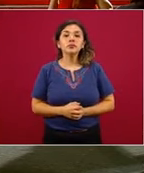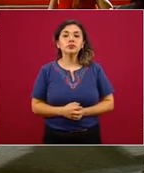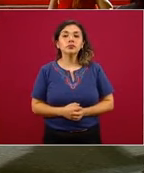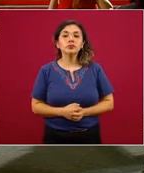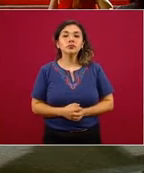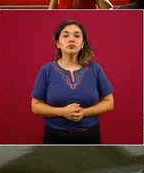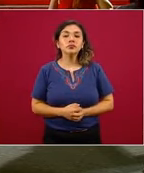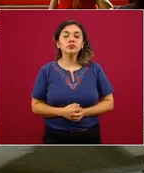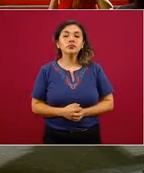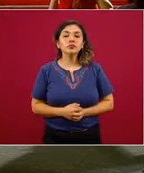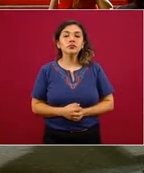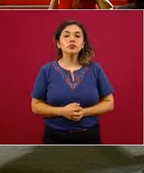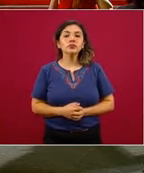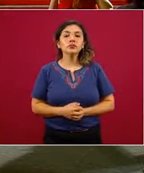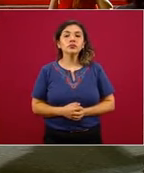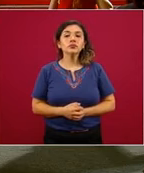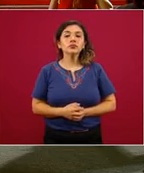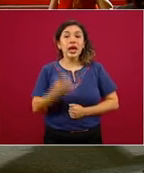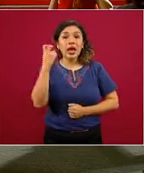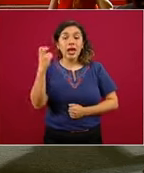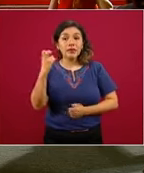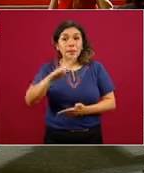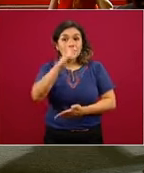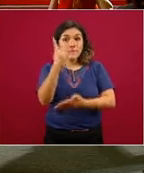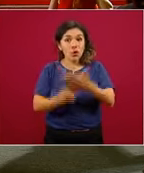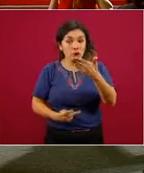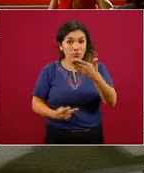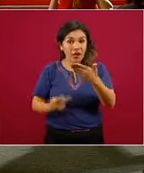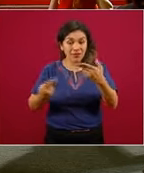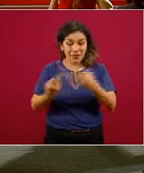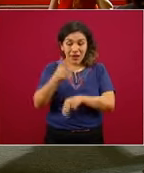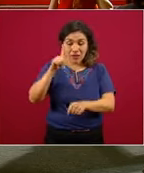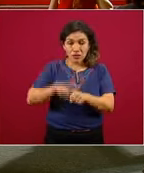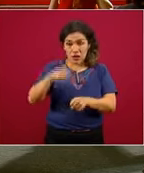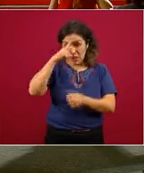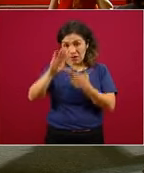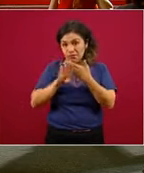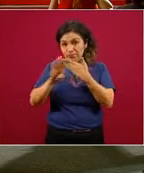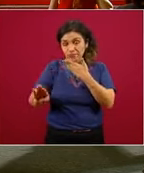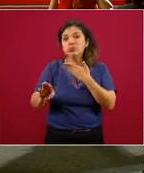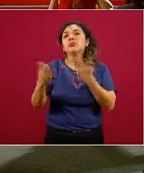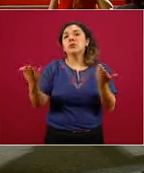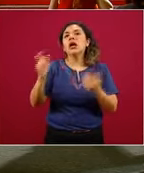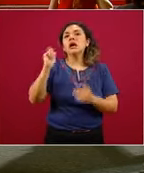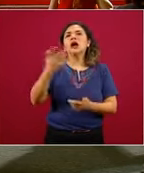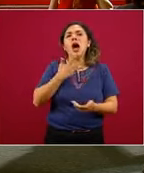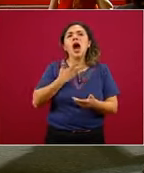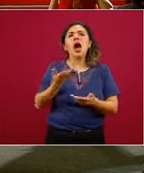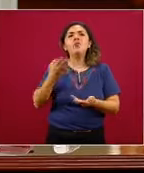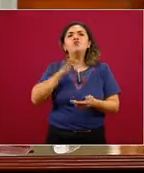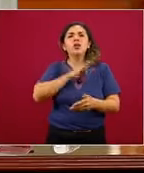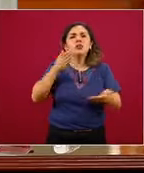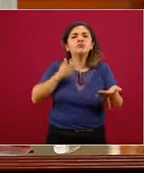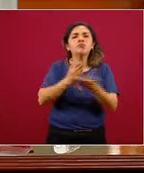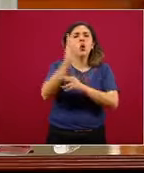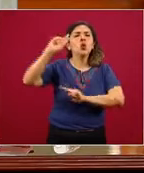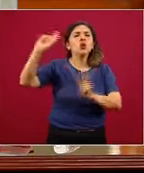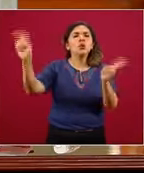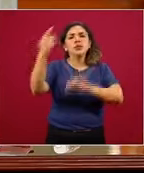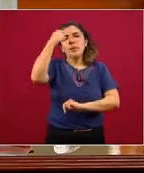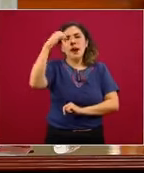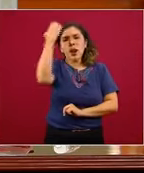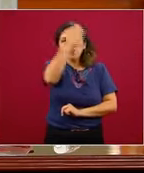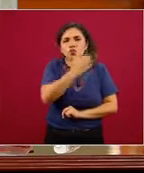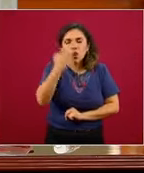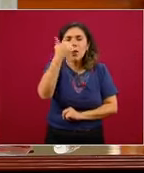Y bueno, los pilares de este Programa Nacional de Eliminación es el tener el acceso universal tanto a las pruebas como